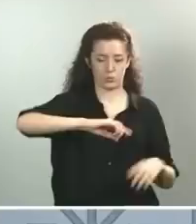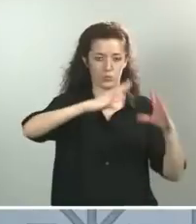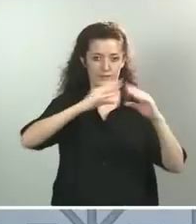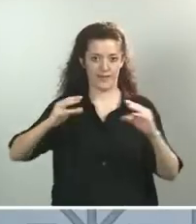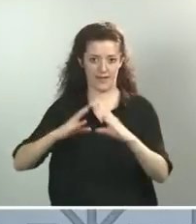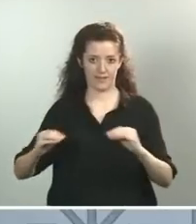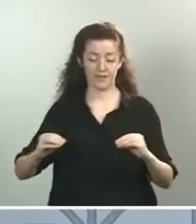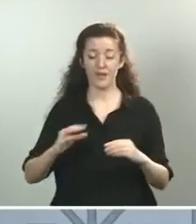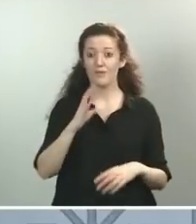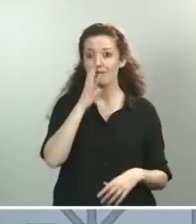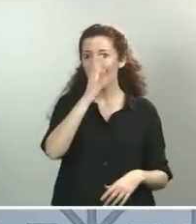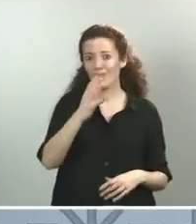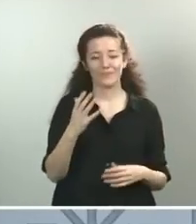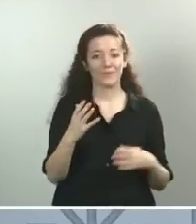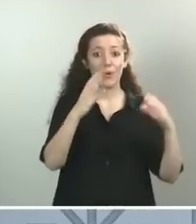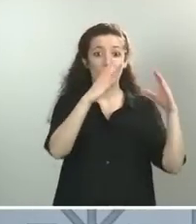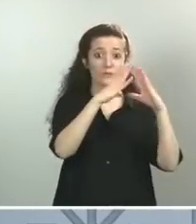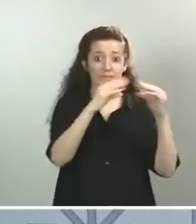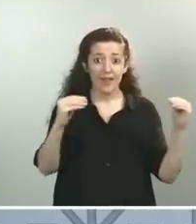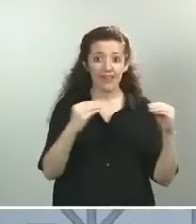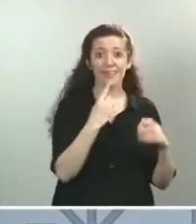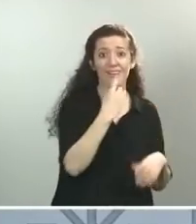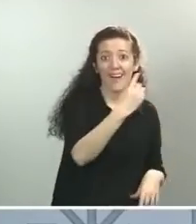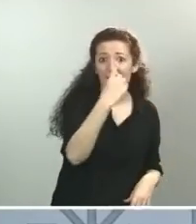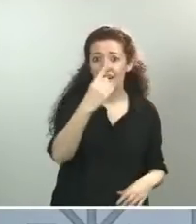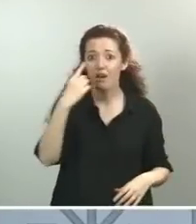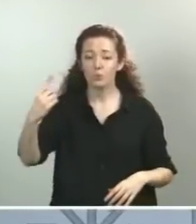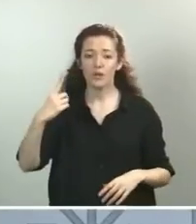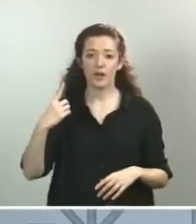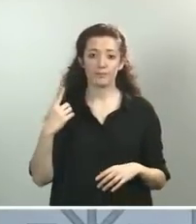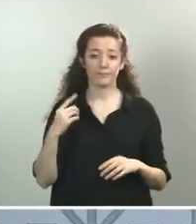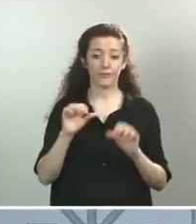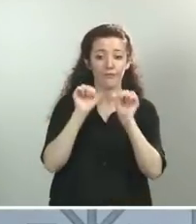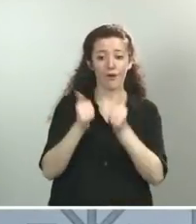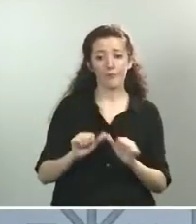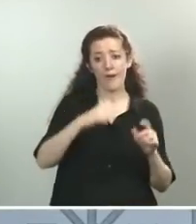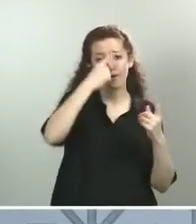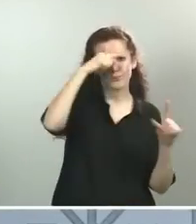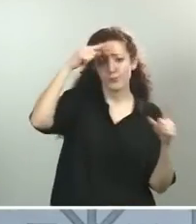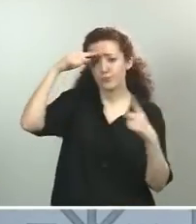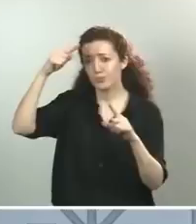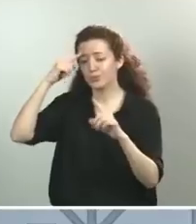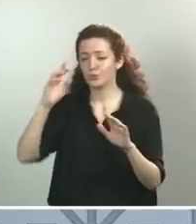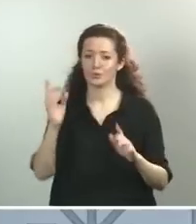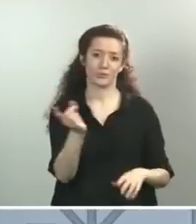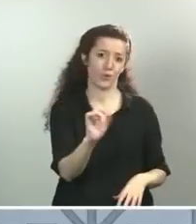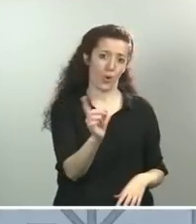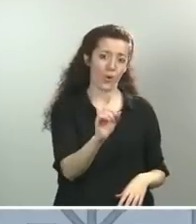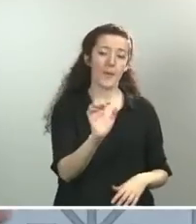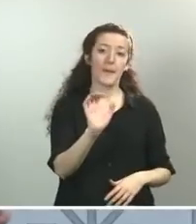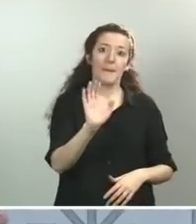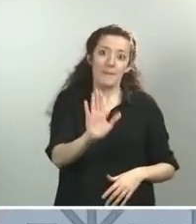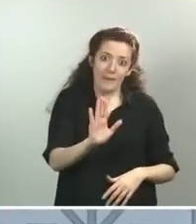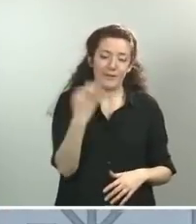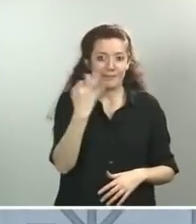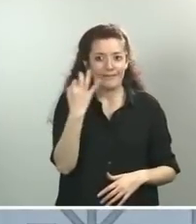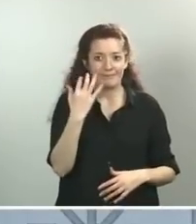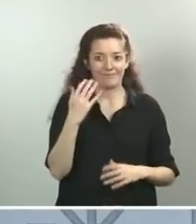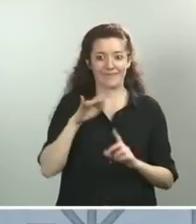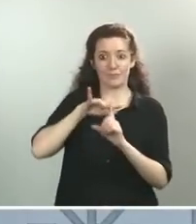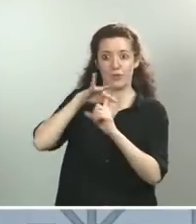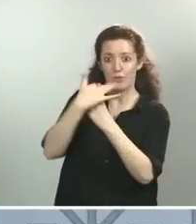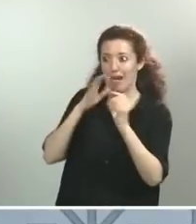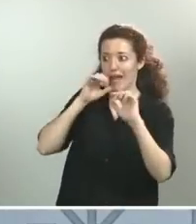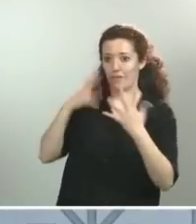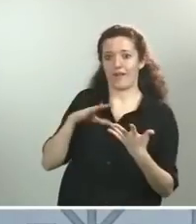hacer o seu, pero sí, ao mesmo tempo, adaptándose sempre ás circunstancias. Citar tamén que esta